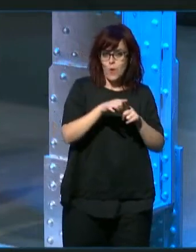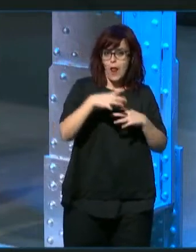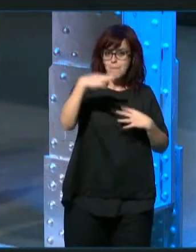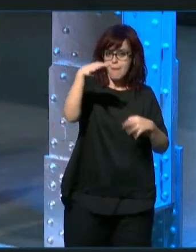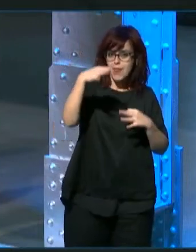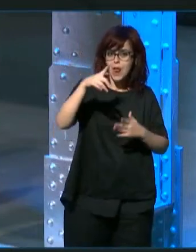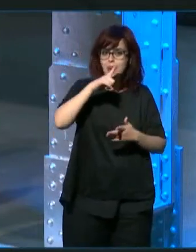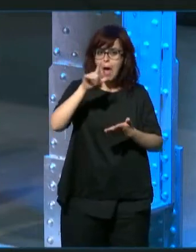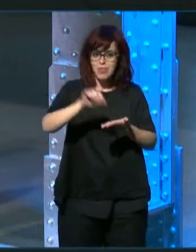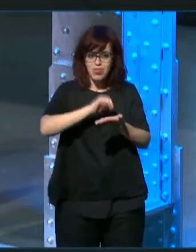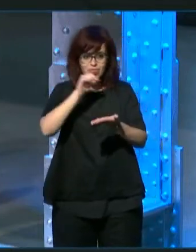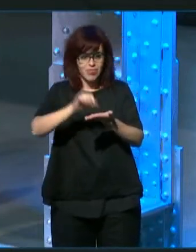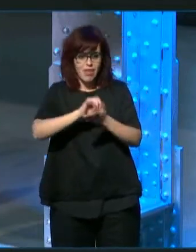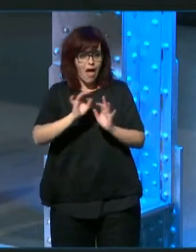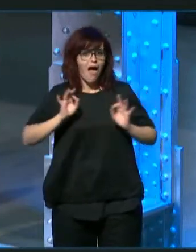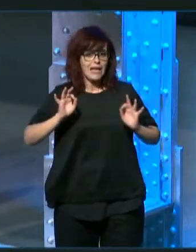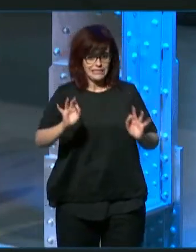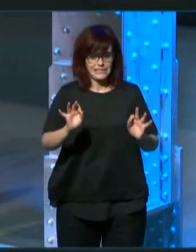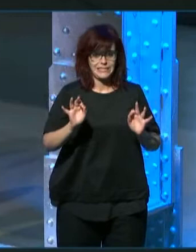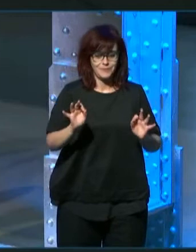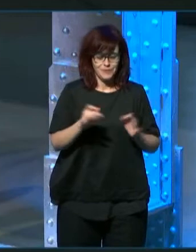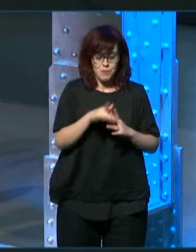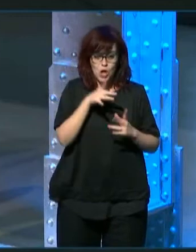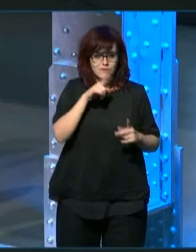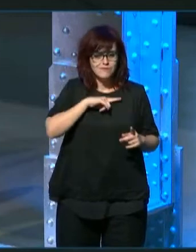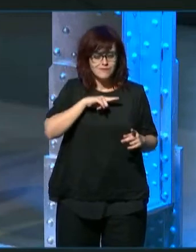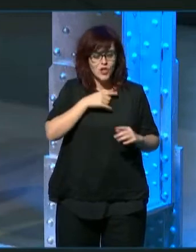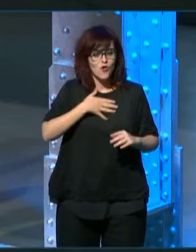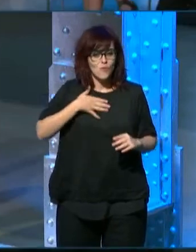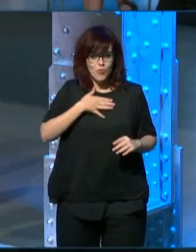me siento a gusto, es así como tengo la sensación de estar diciendo lo que quiero decir.